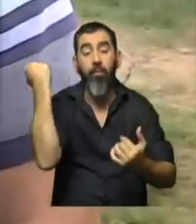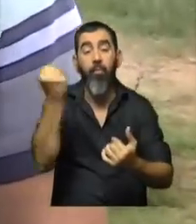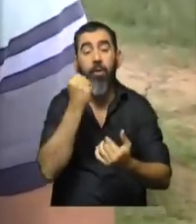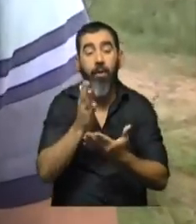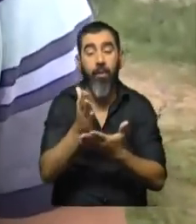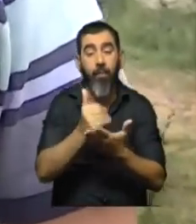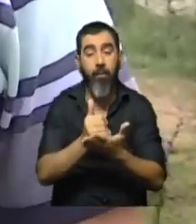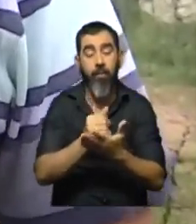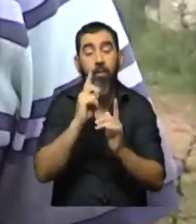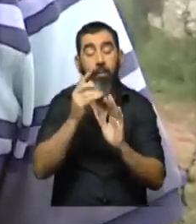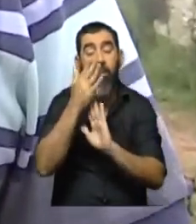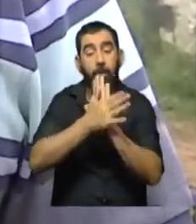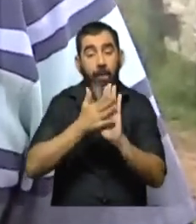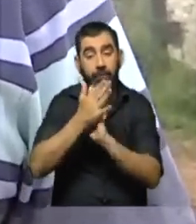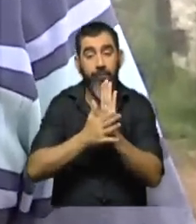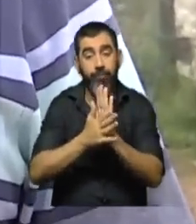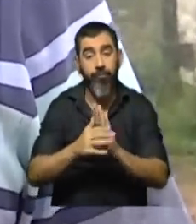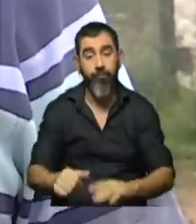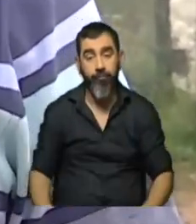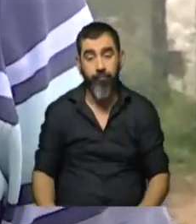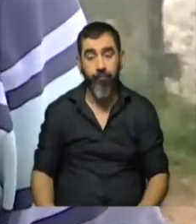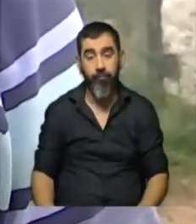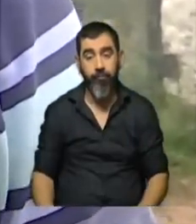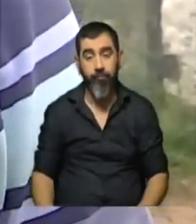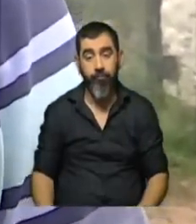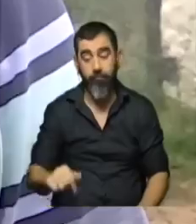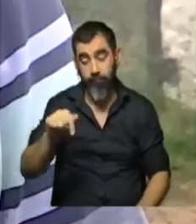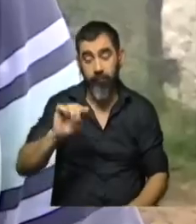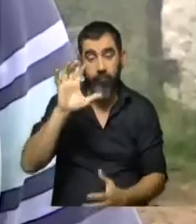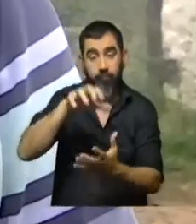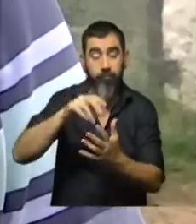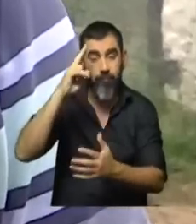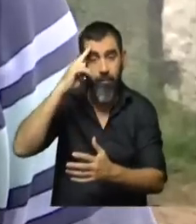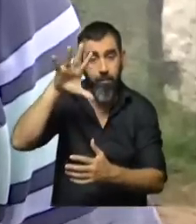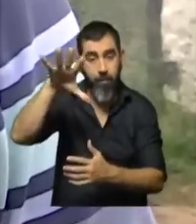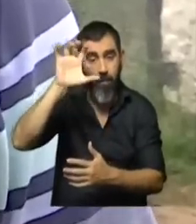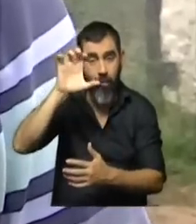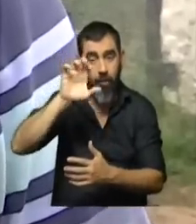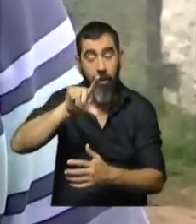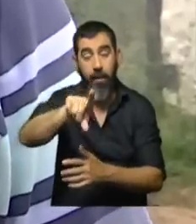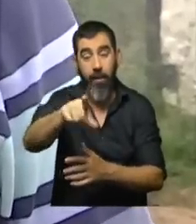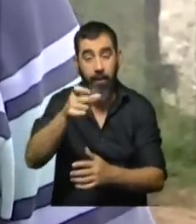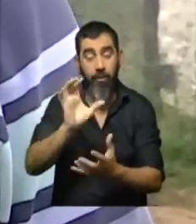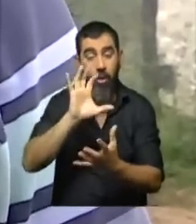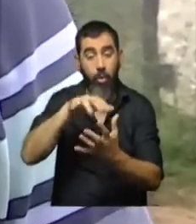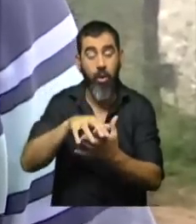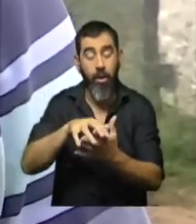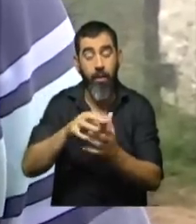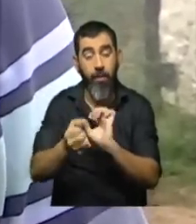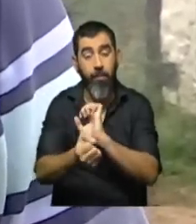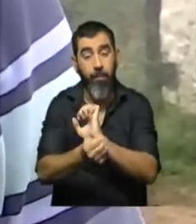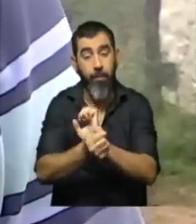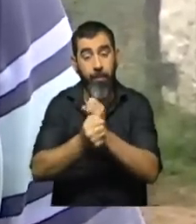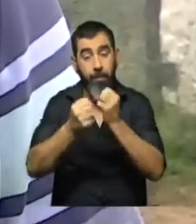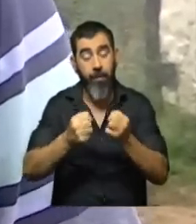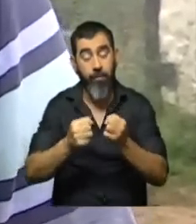departamento y para el país. Sí, en realidad estamos en el sitio de memoria, el ex centro clandestino de detención,